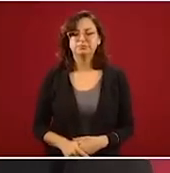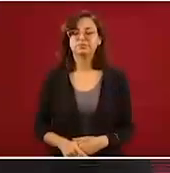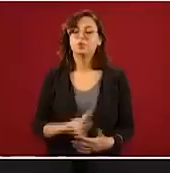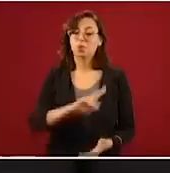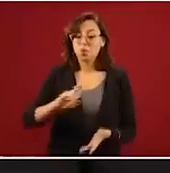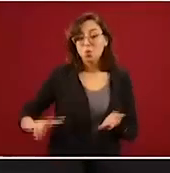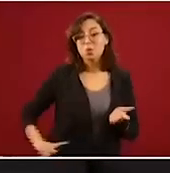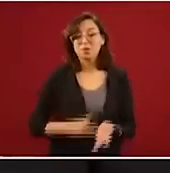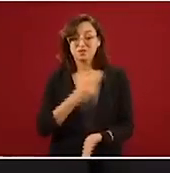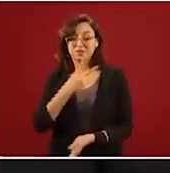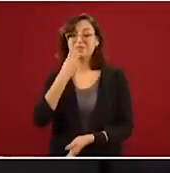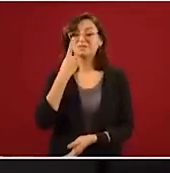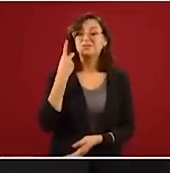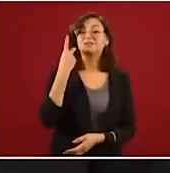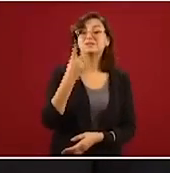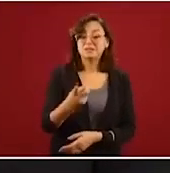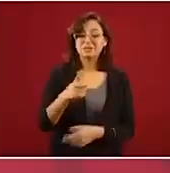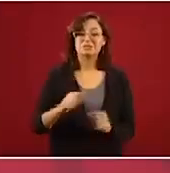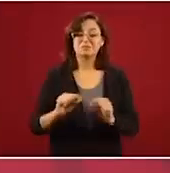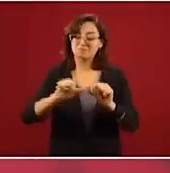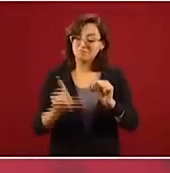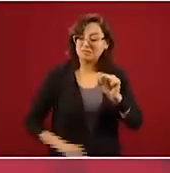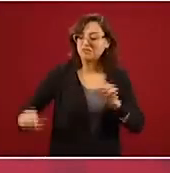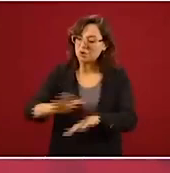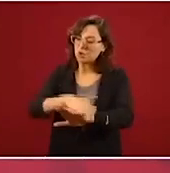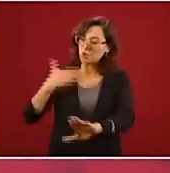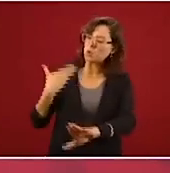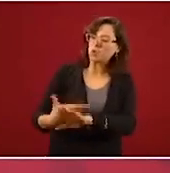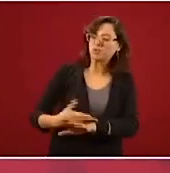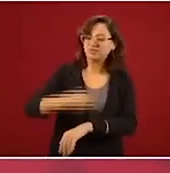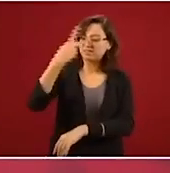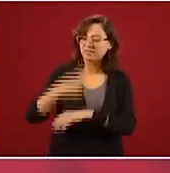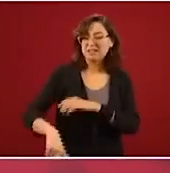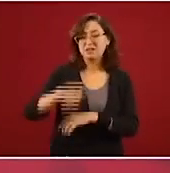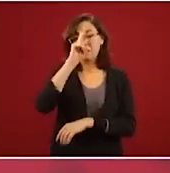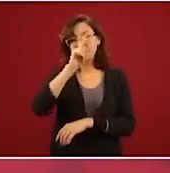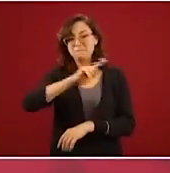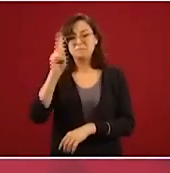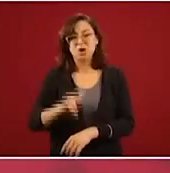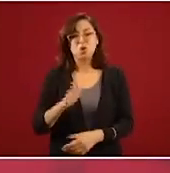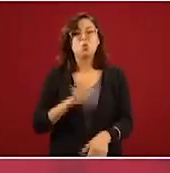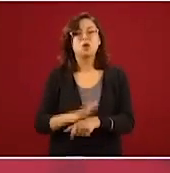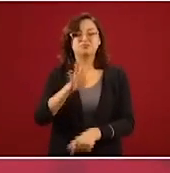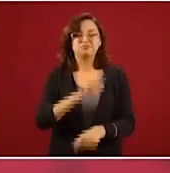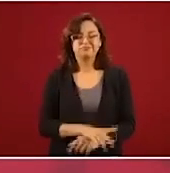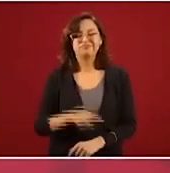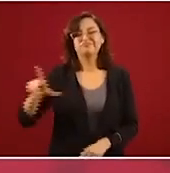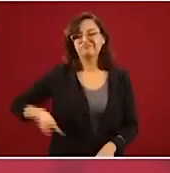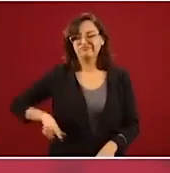Repito, nada dañó más a México que la deshonestidad de los